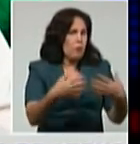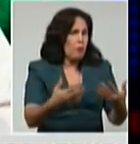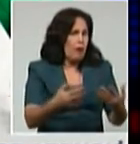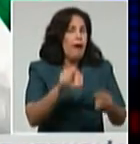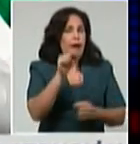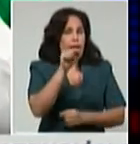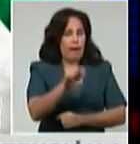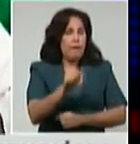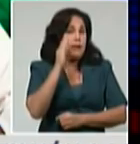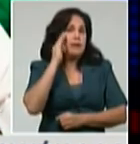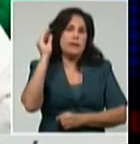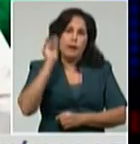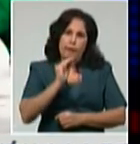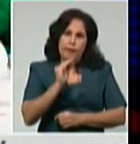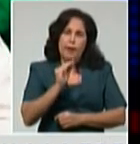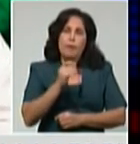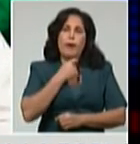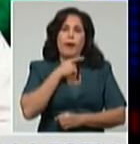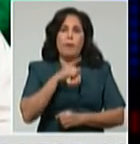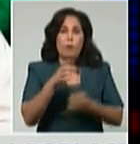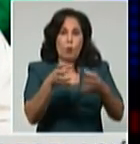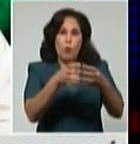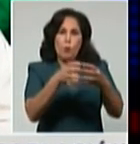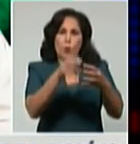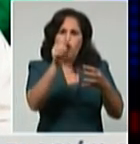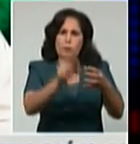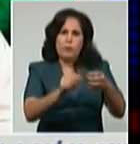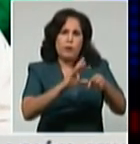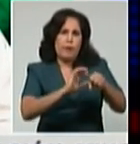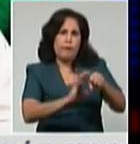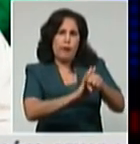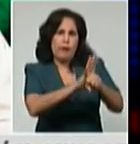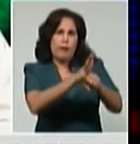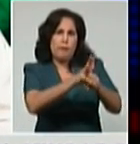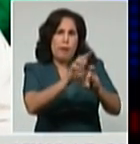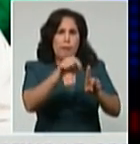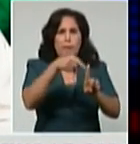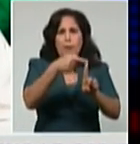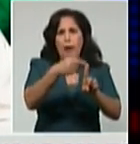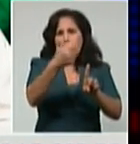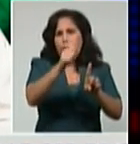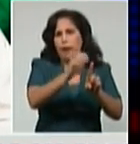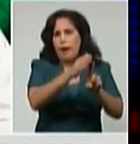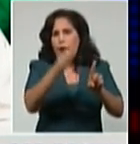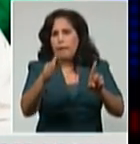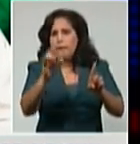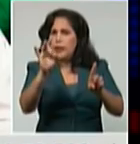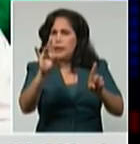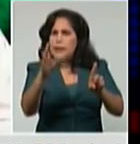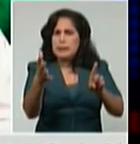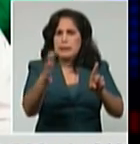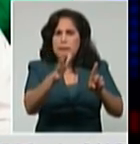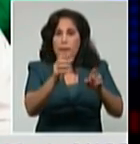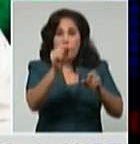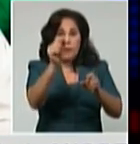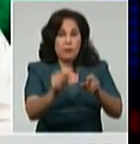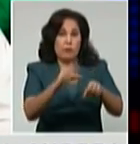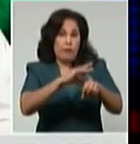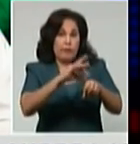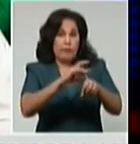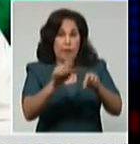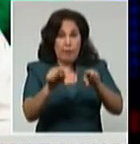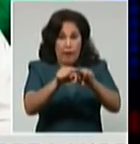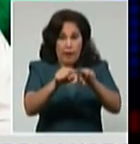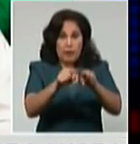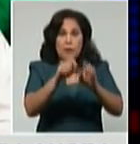cuando reúne un grupo de casos, 10 o más casos, cuando se aplican un